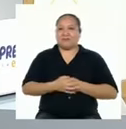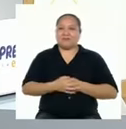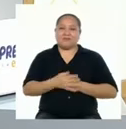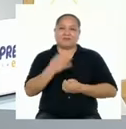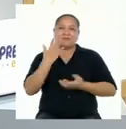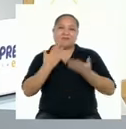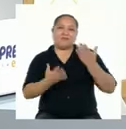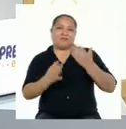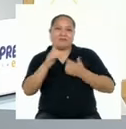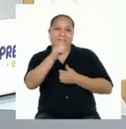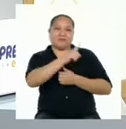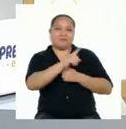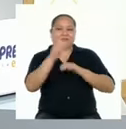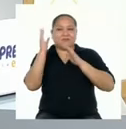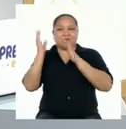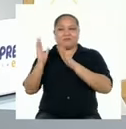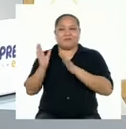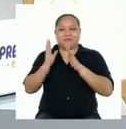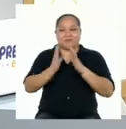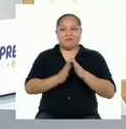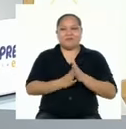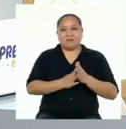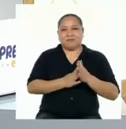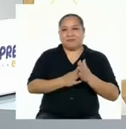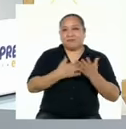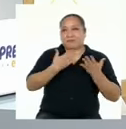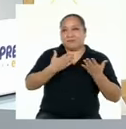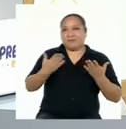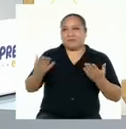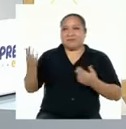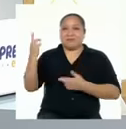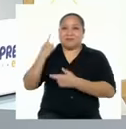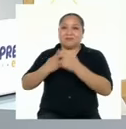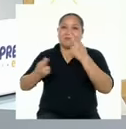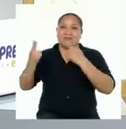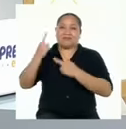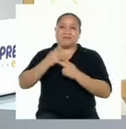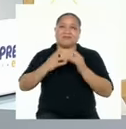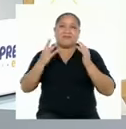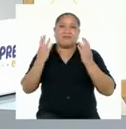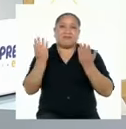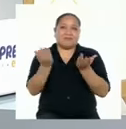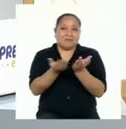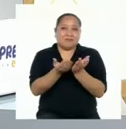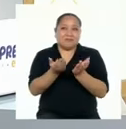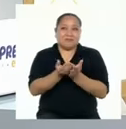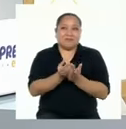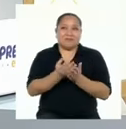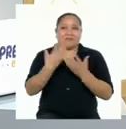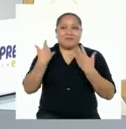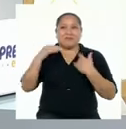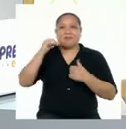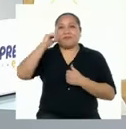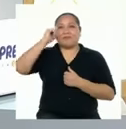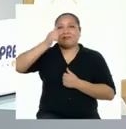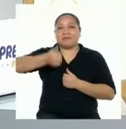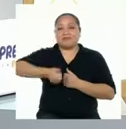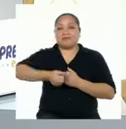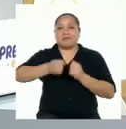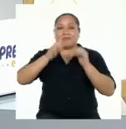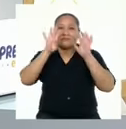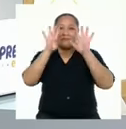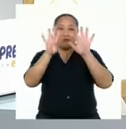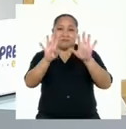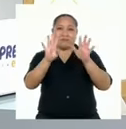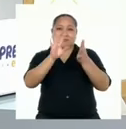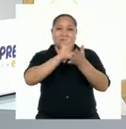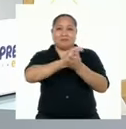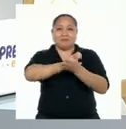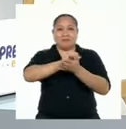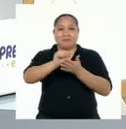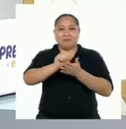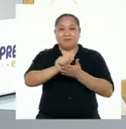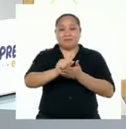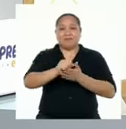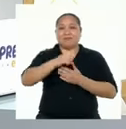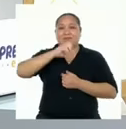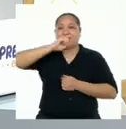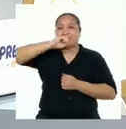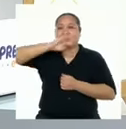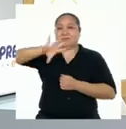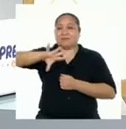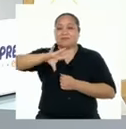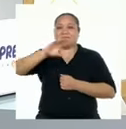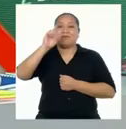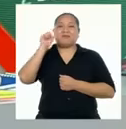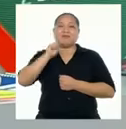Seguro que ya estaban preparando sus útiles para volver al colegio. Y es que ya mañana se cumplen 9 meses desde que se decretó